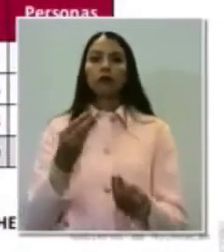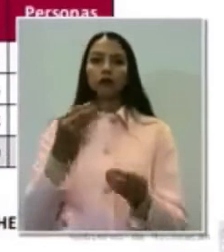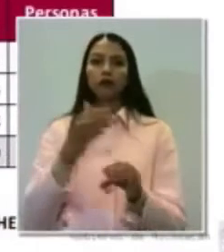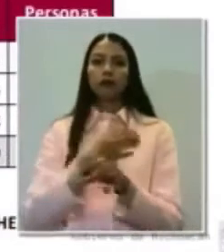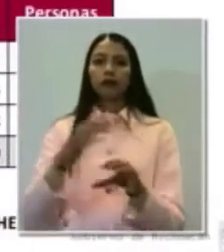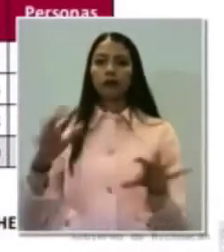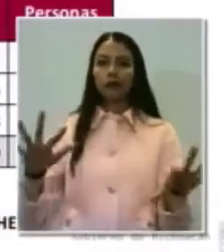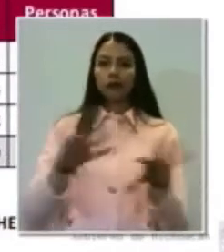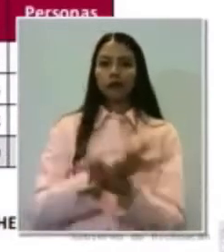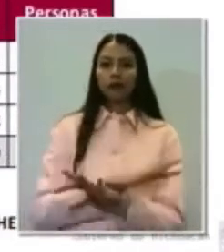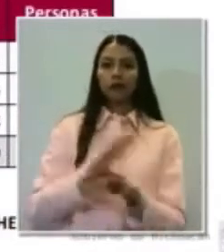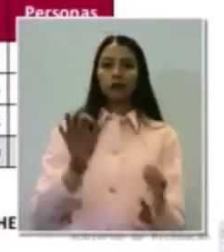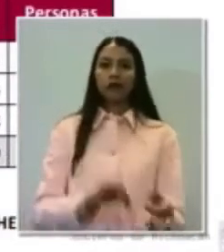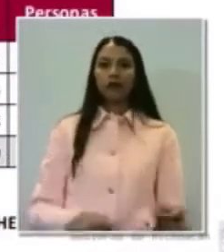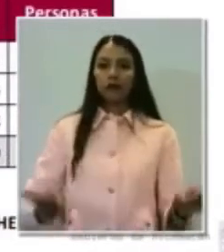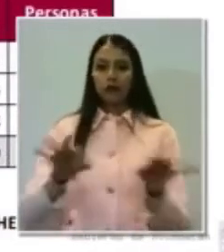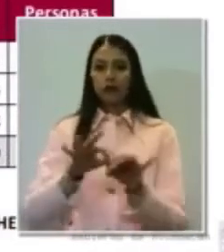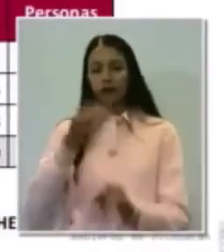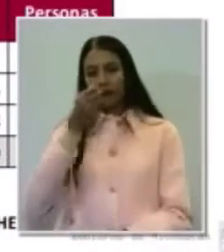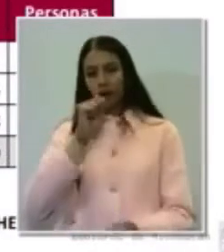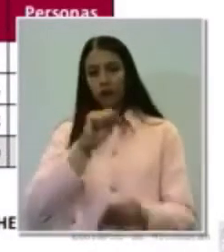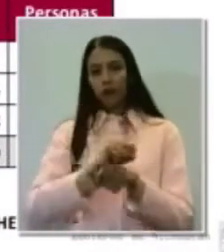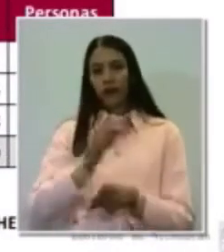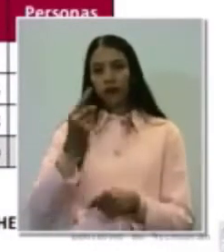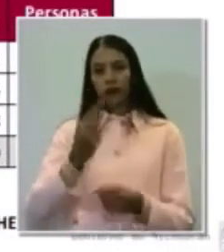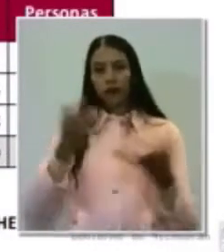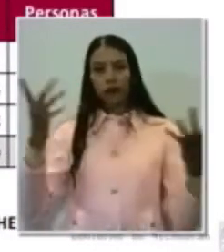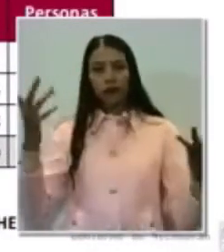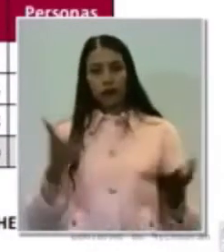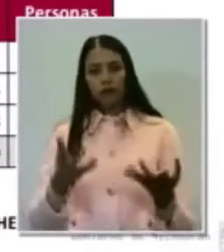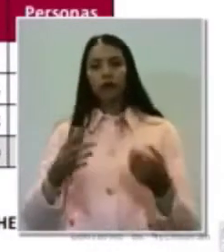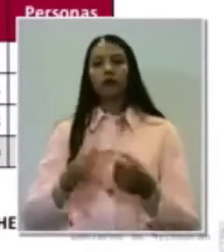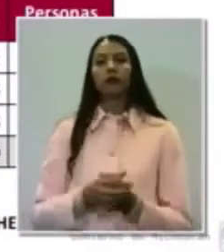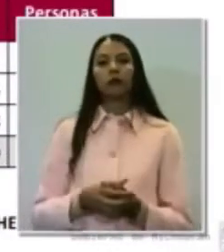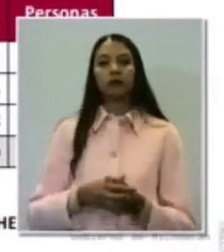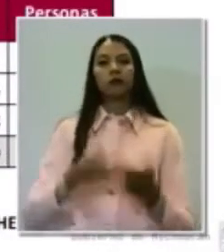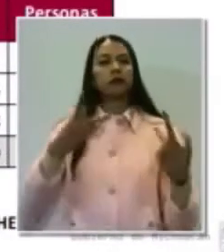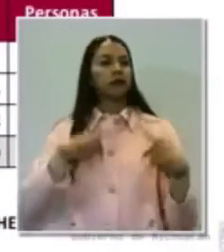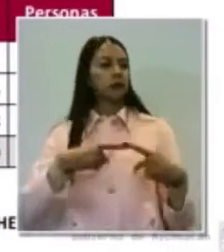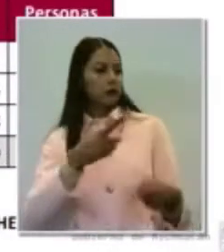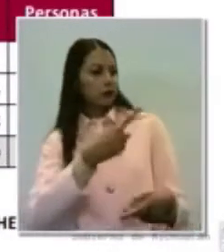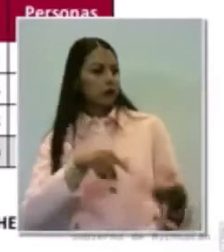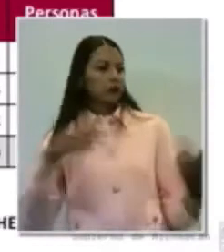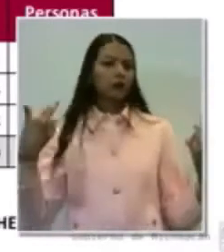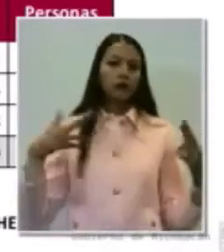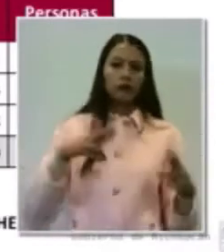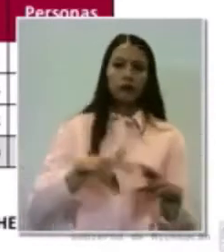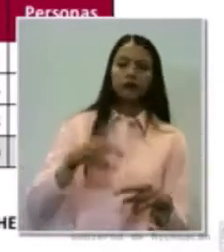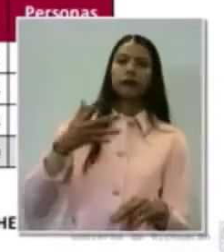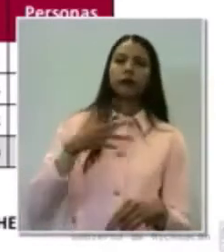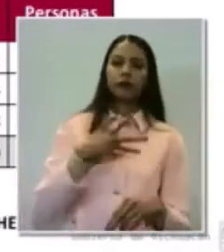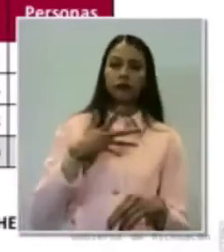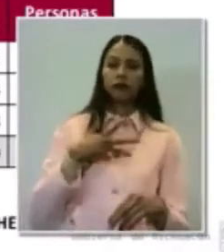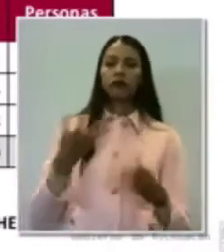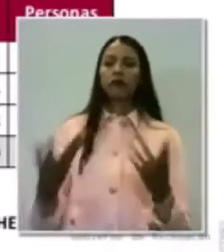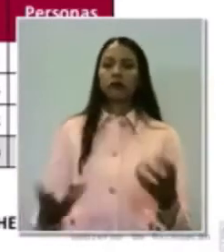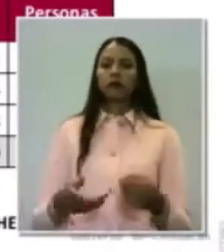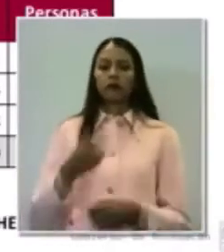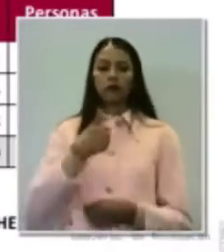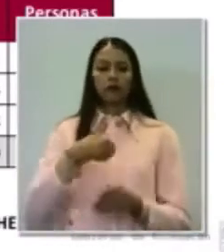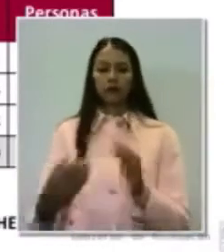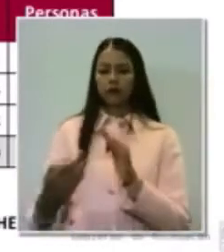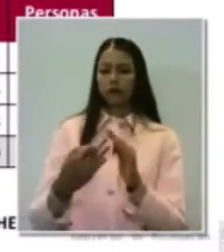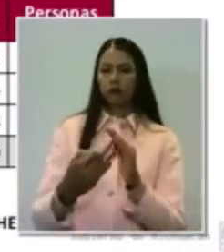cambios importantes en la Secretaría que han generado que la gente, que los maestros se estén acercando más a